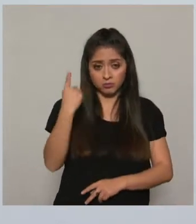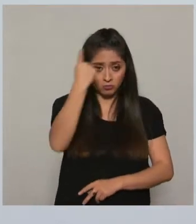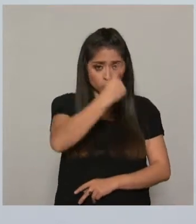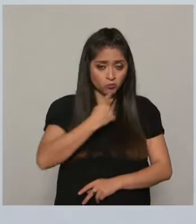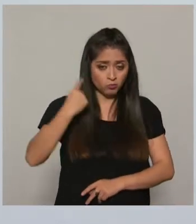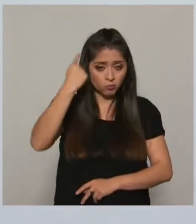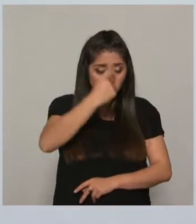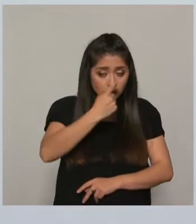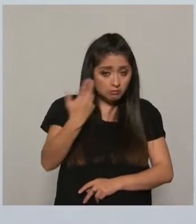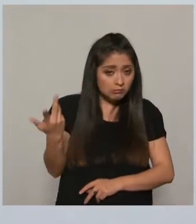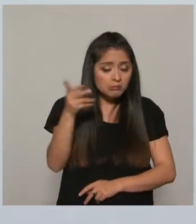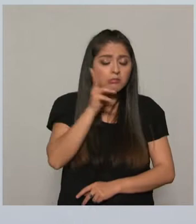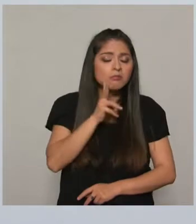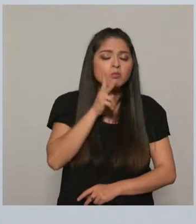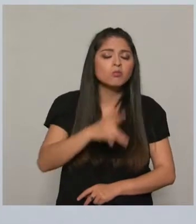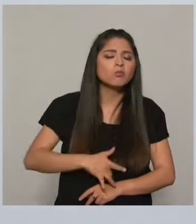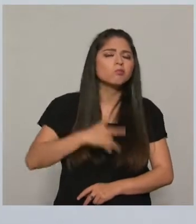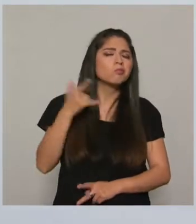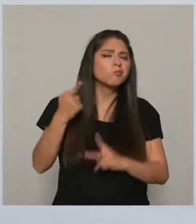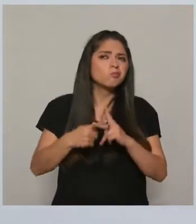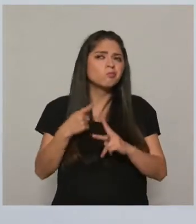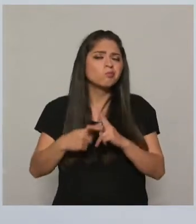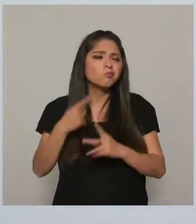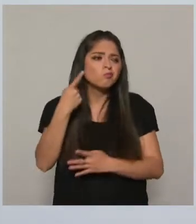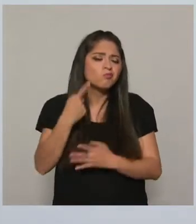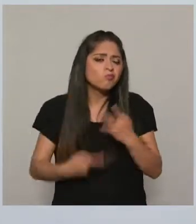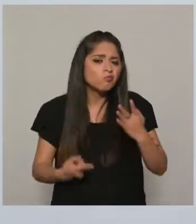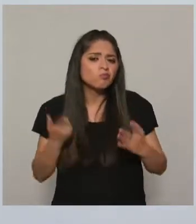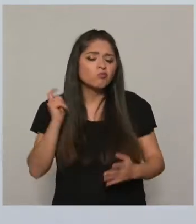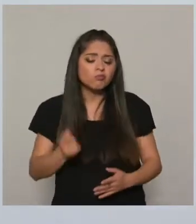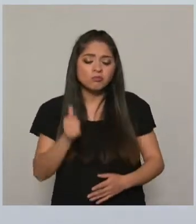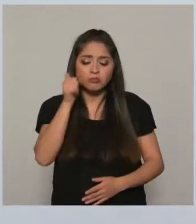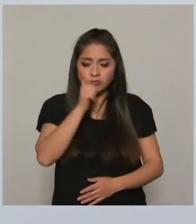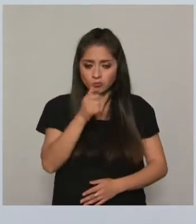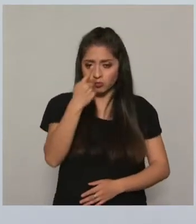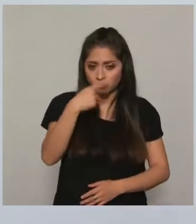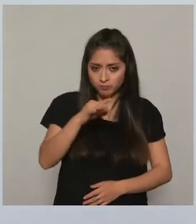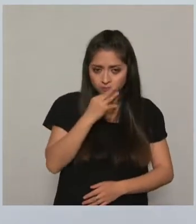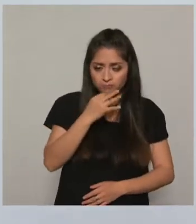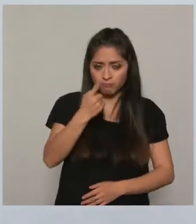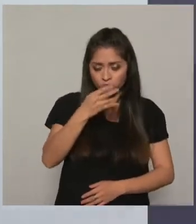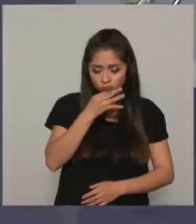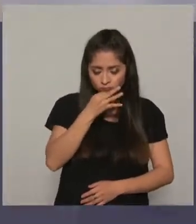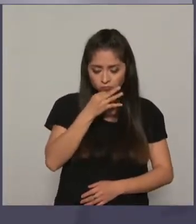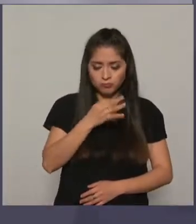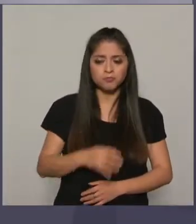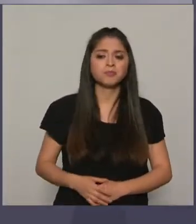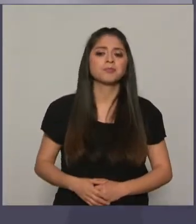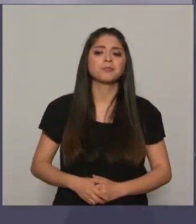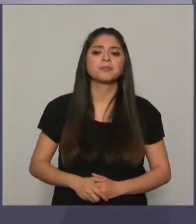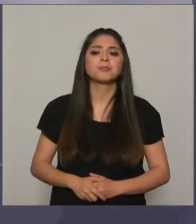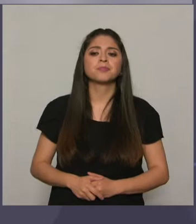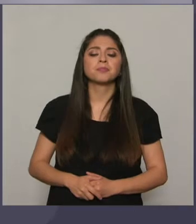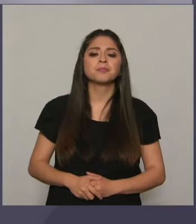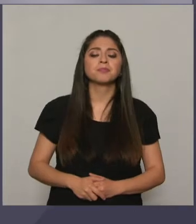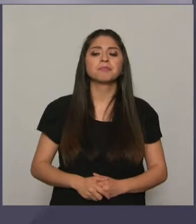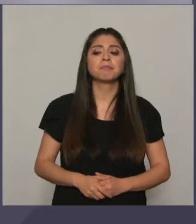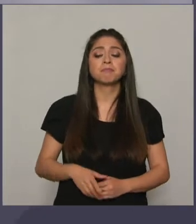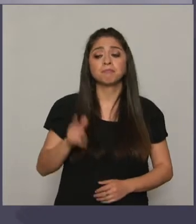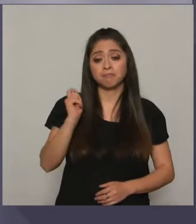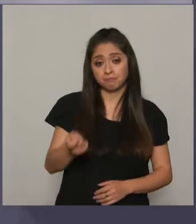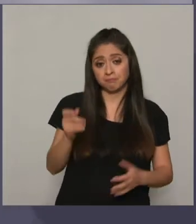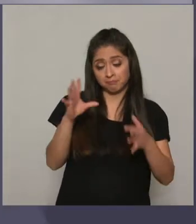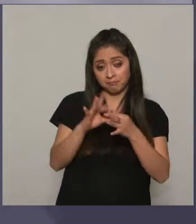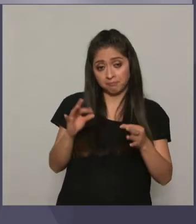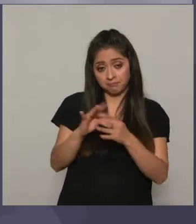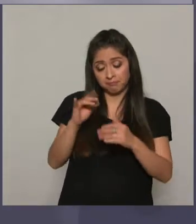Ahí échele, haga cuentas de cuántos sería registrados en cada minuto, ¿no? Sin duda, el análisis espacial de dónde están ocurriendo los